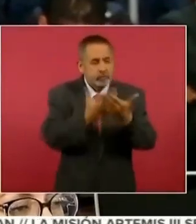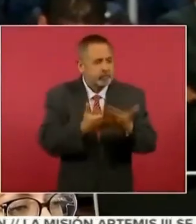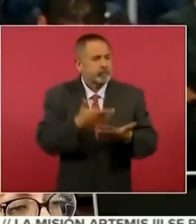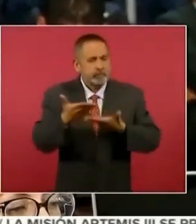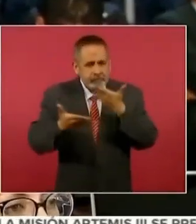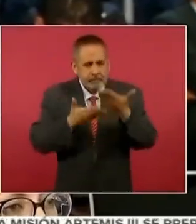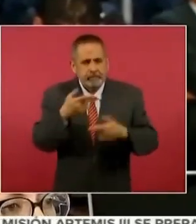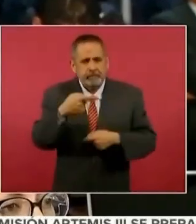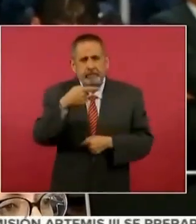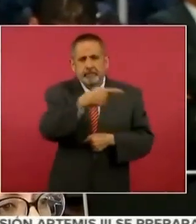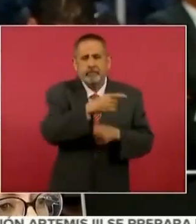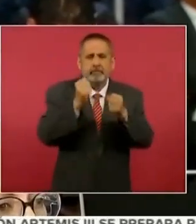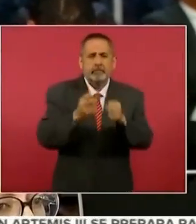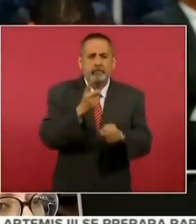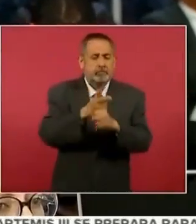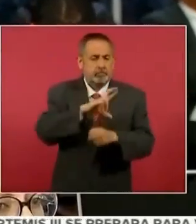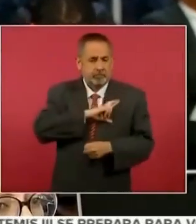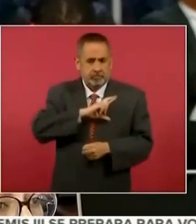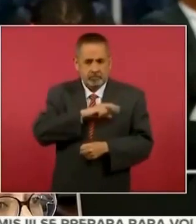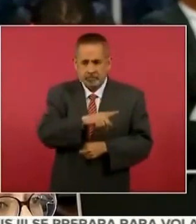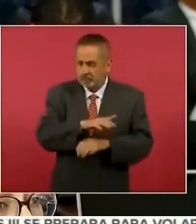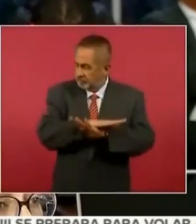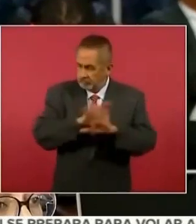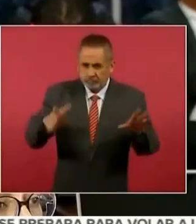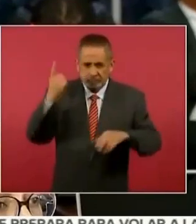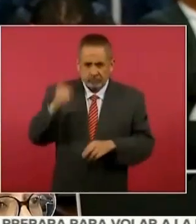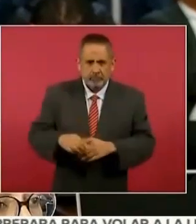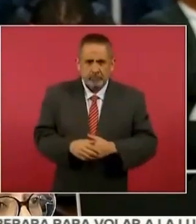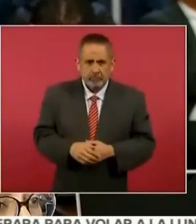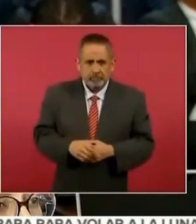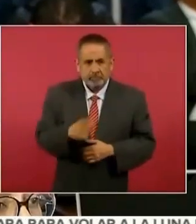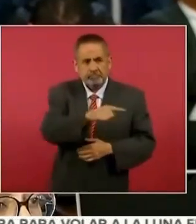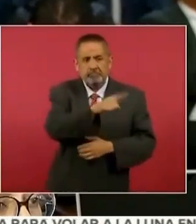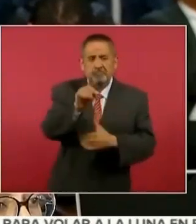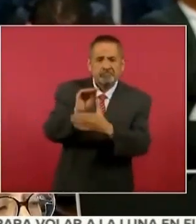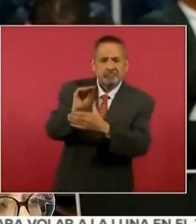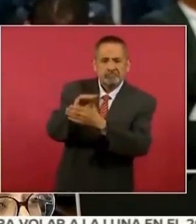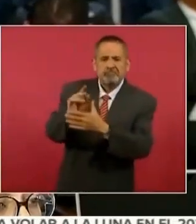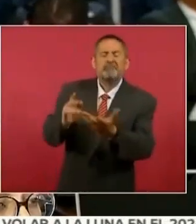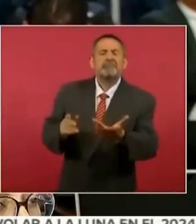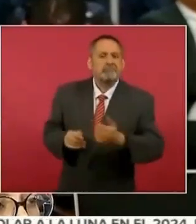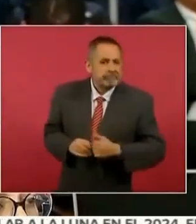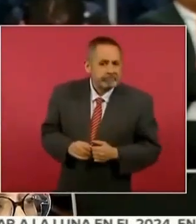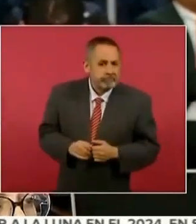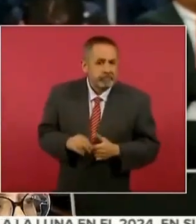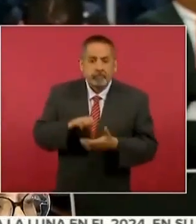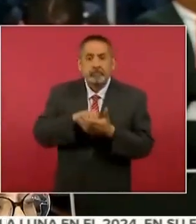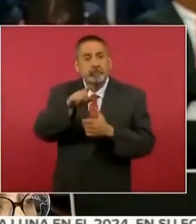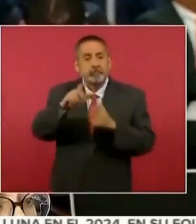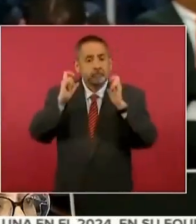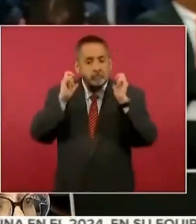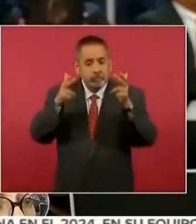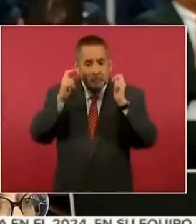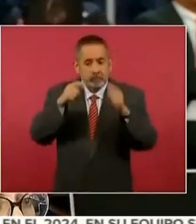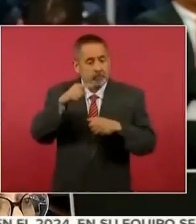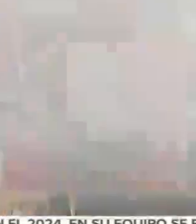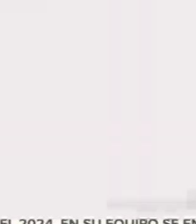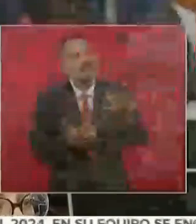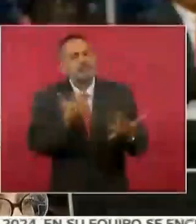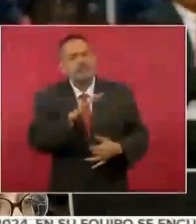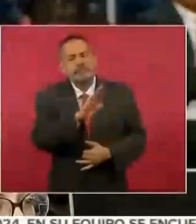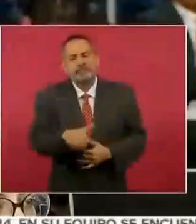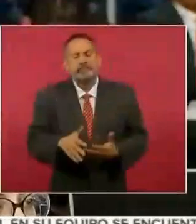servicios de seguridad privada. Sí. Parece que no le hicieron caso. En el caso de Chihuahua, en la estación